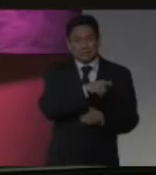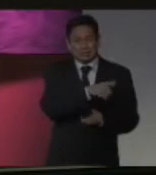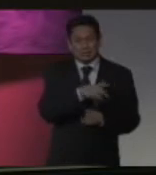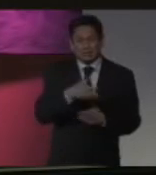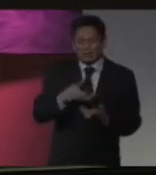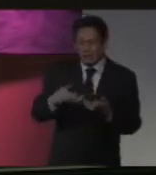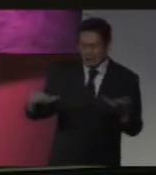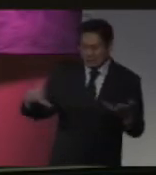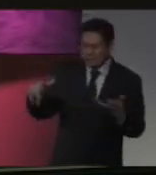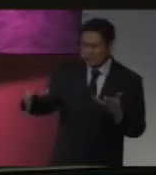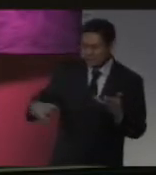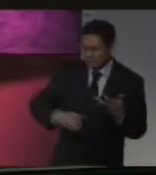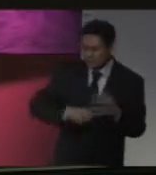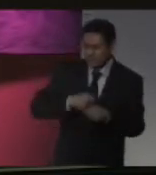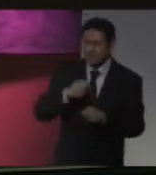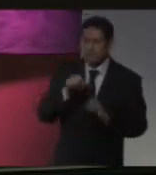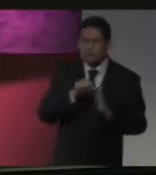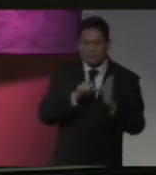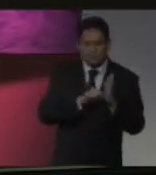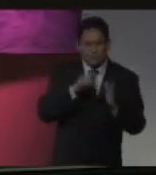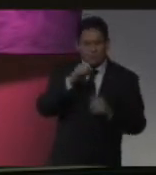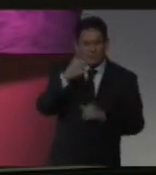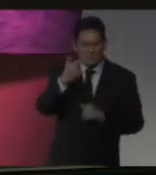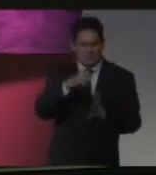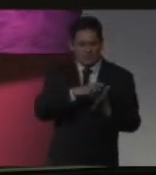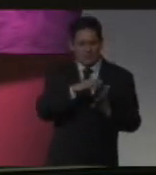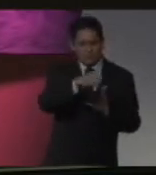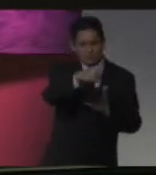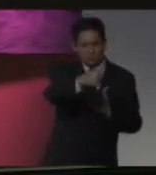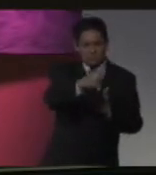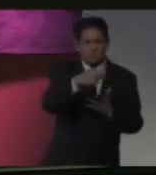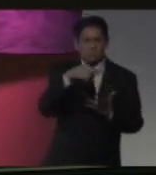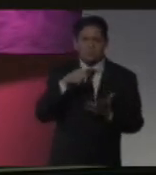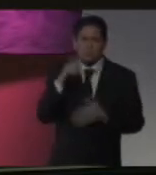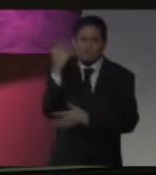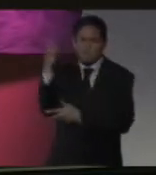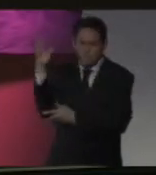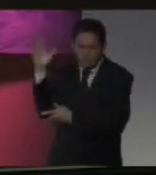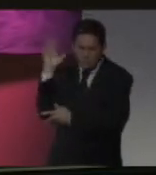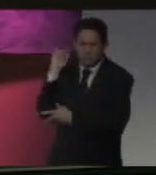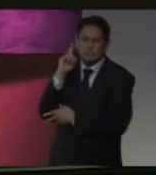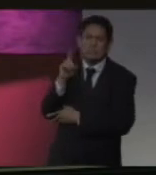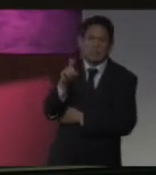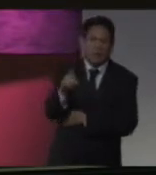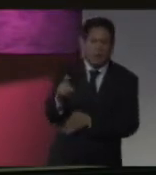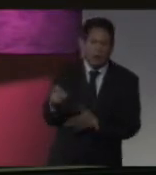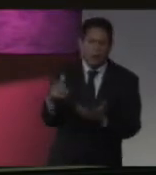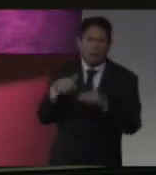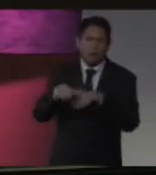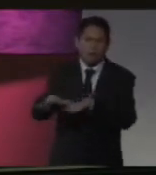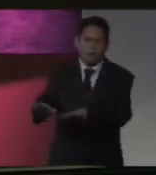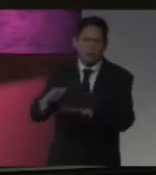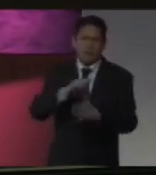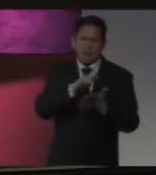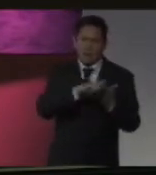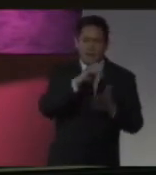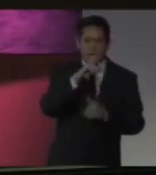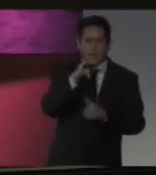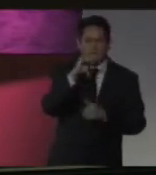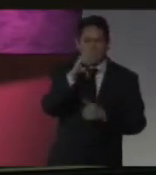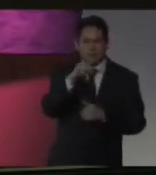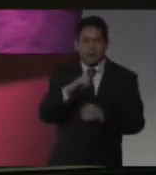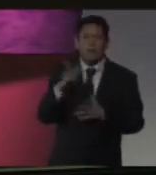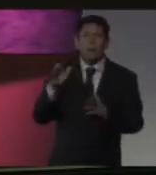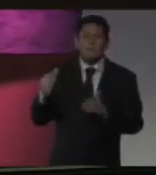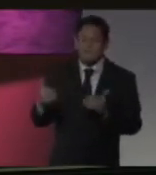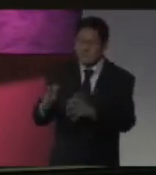Tierras, artículo 27 constitucional para abrir los mercados de la tierra en este país. Bosques, agua, ley Korenfeld. Pesca, pesca